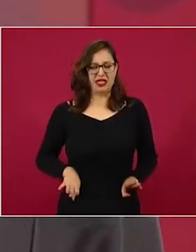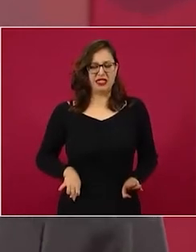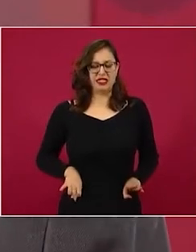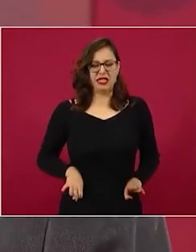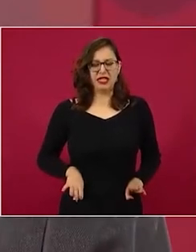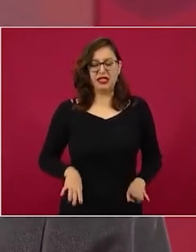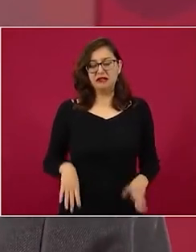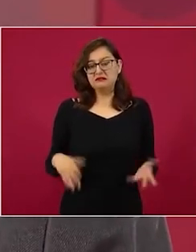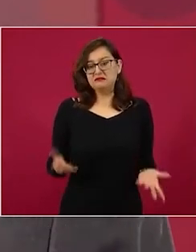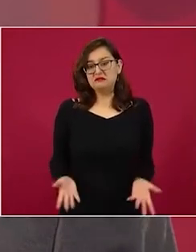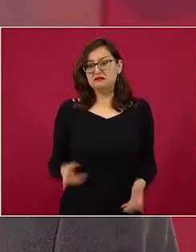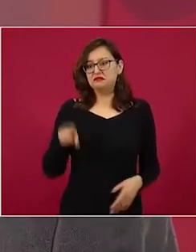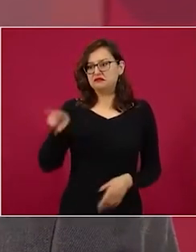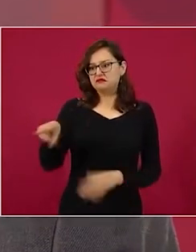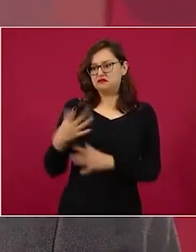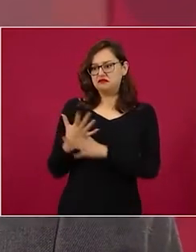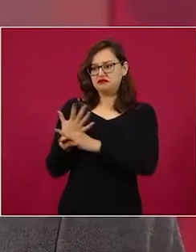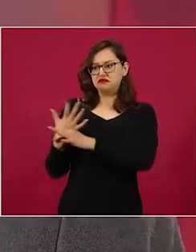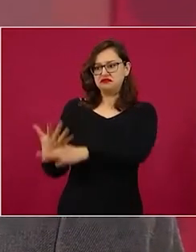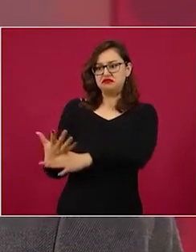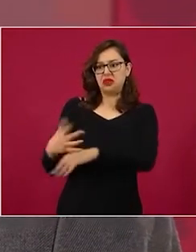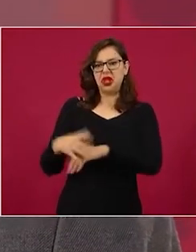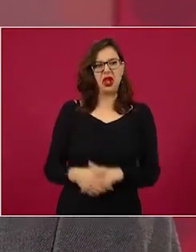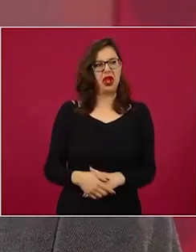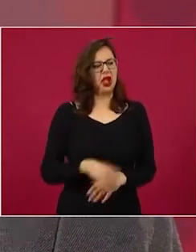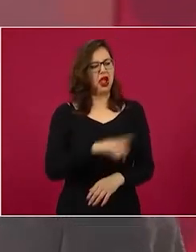es un gobierno autoritario,